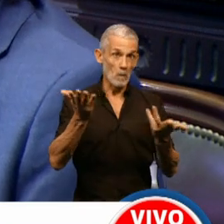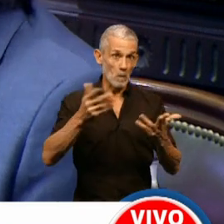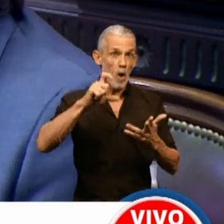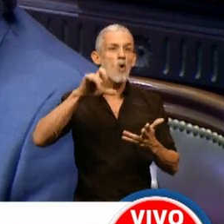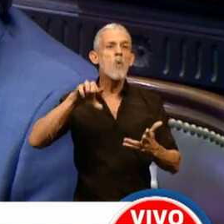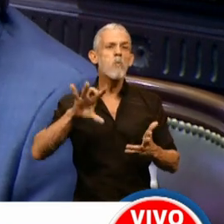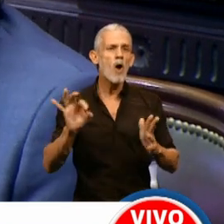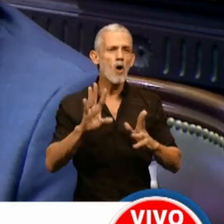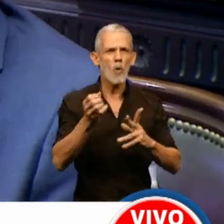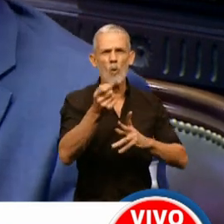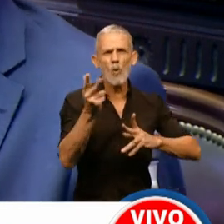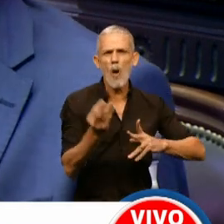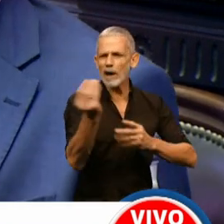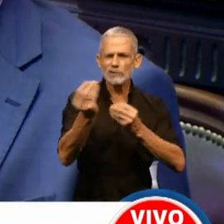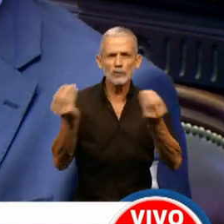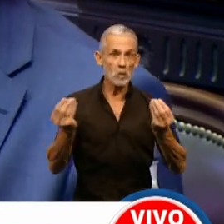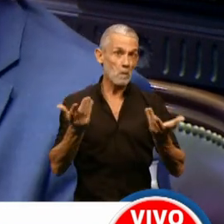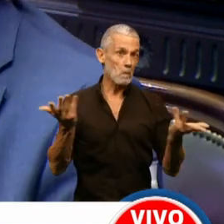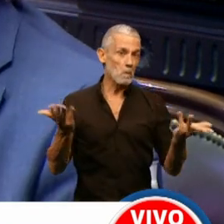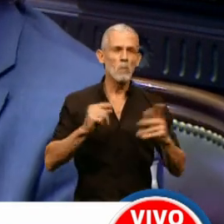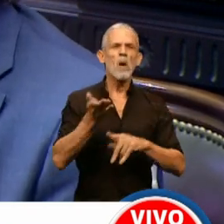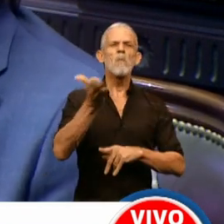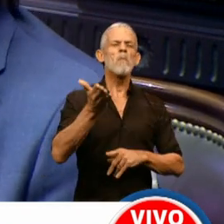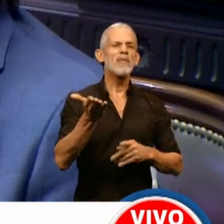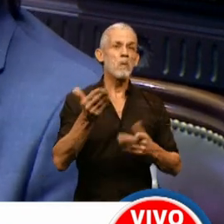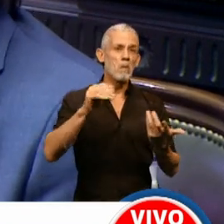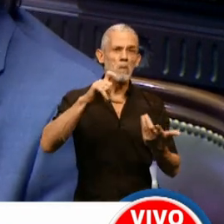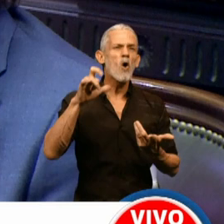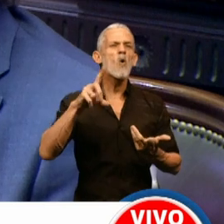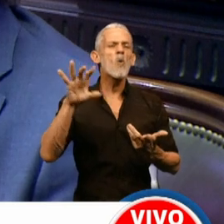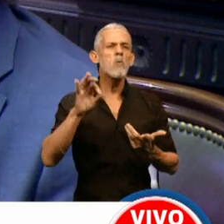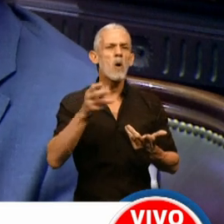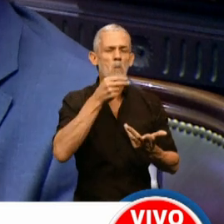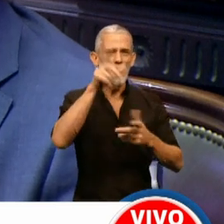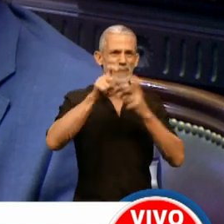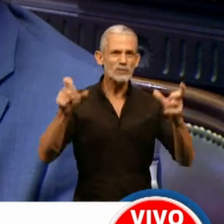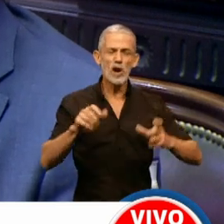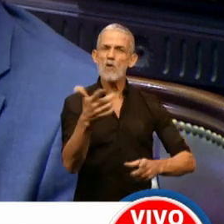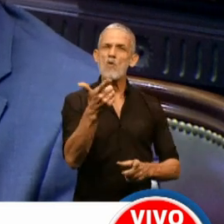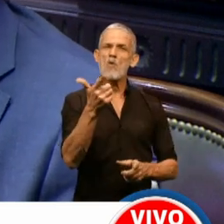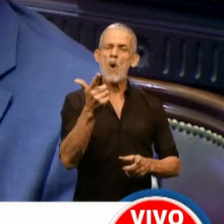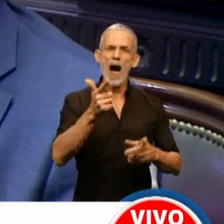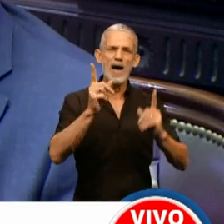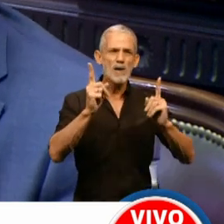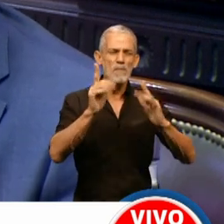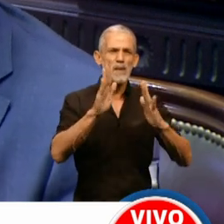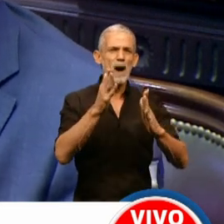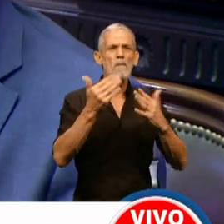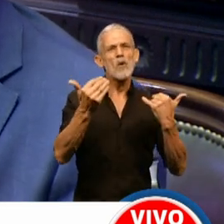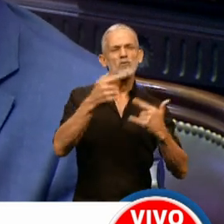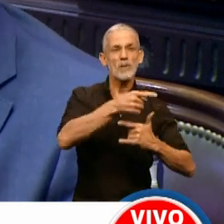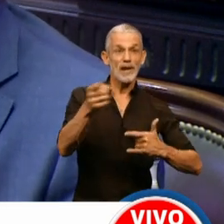no ocupó sí porque lo podemos exigir no cupo a personas que no gozan de las mismas posibilidades